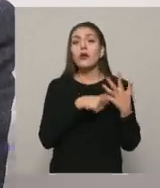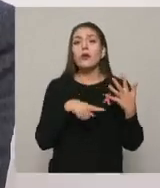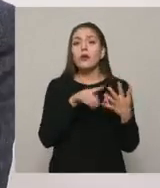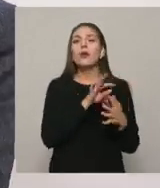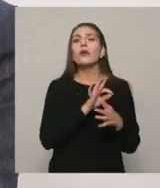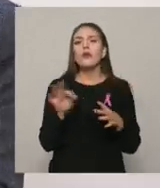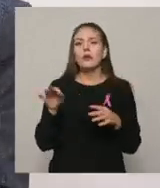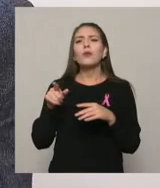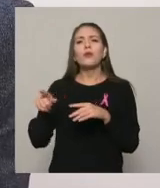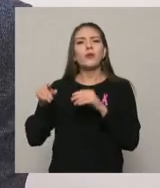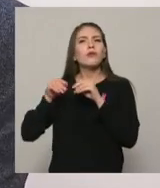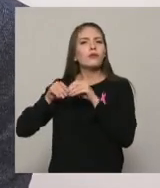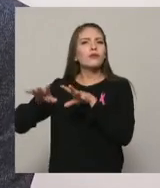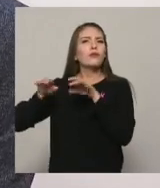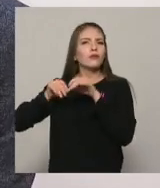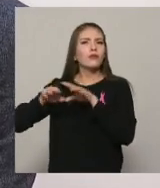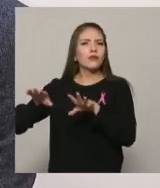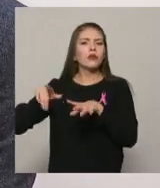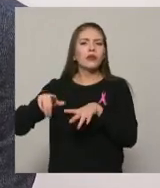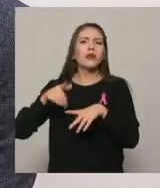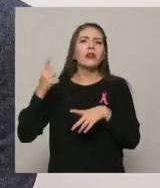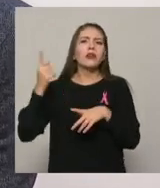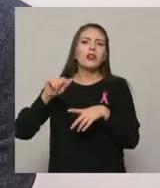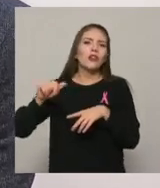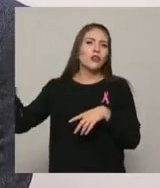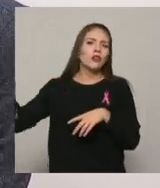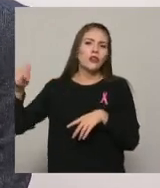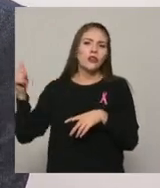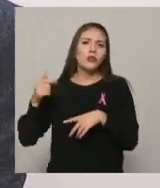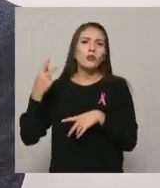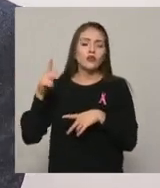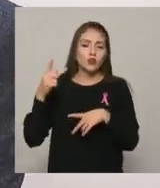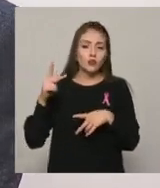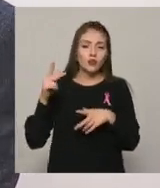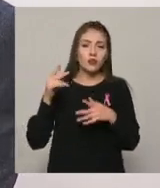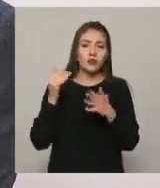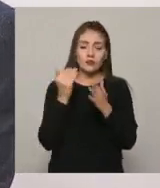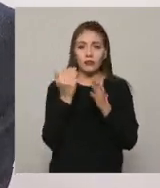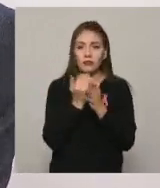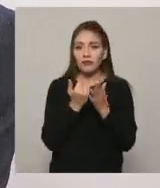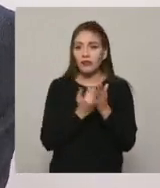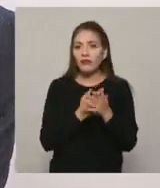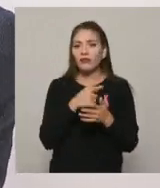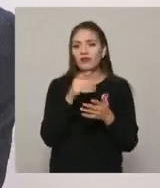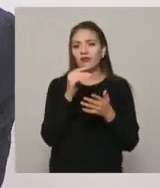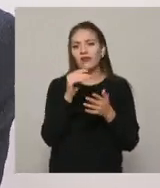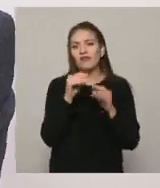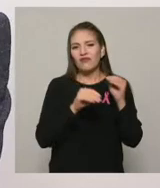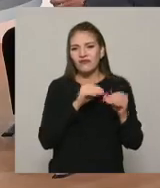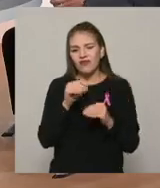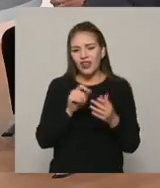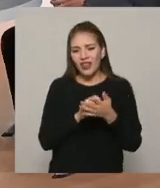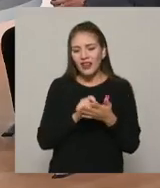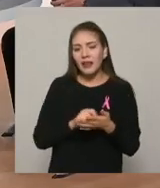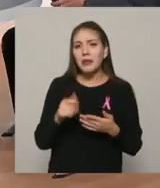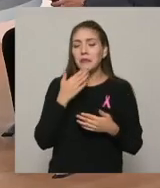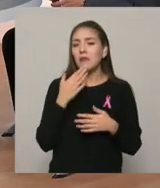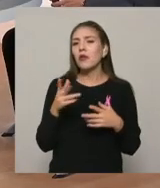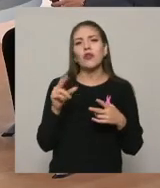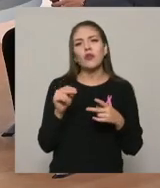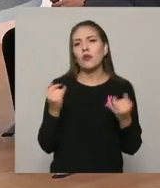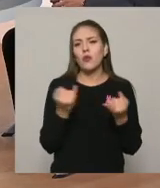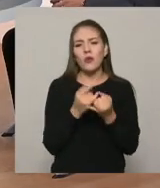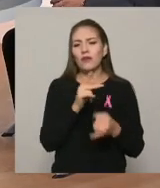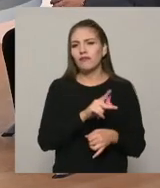medios, superando a los de otras fuentes, incluso que quizá sus notas de ese día no tengan estas características. Bueno, rápidamente hay que